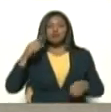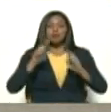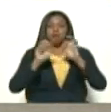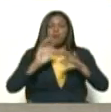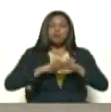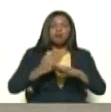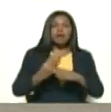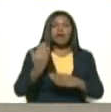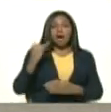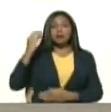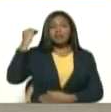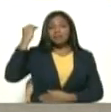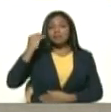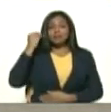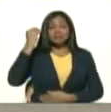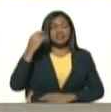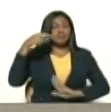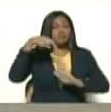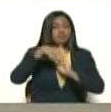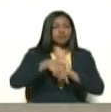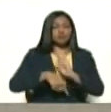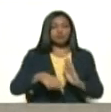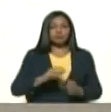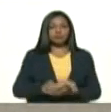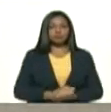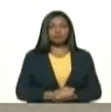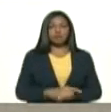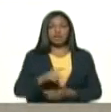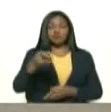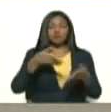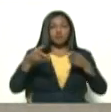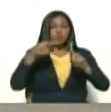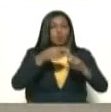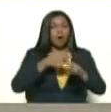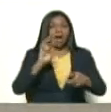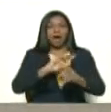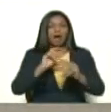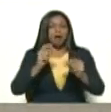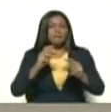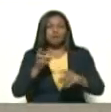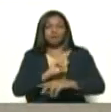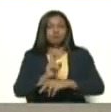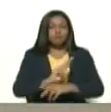porque hay que pensar, esto no es una carrera de velocidad,